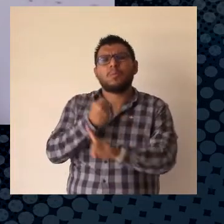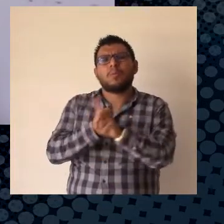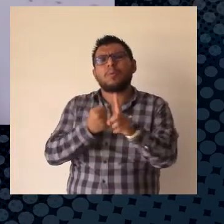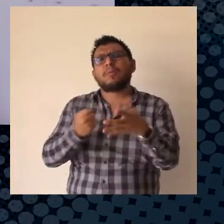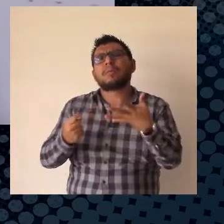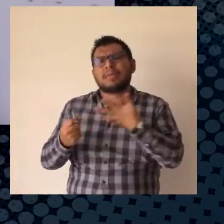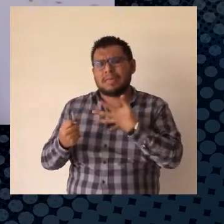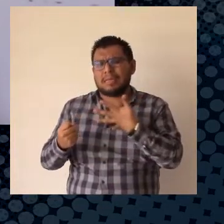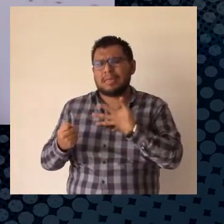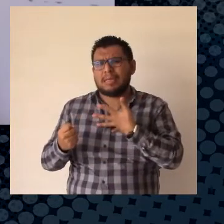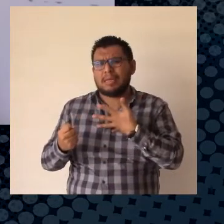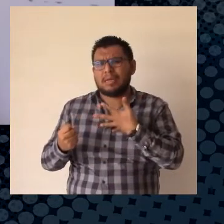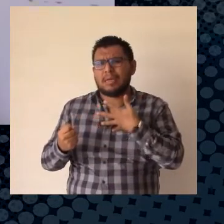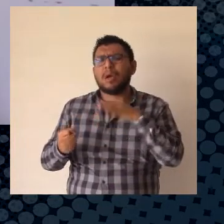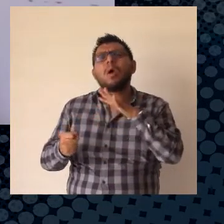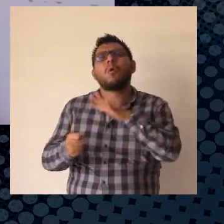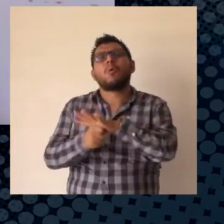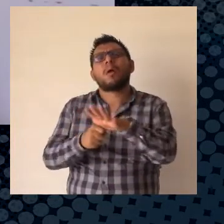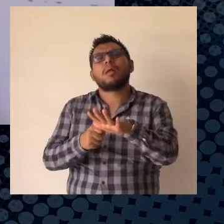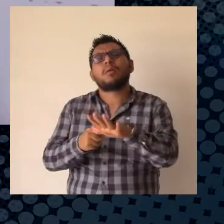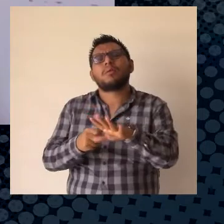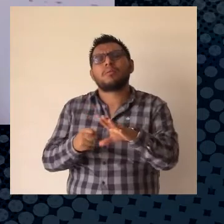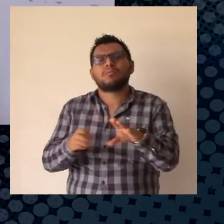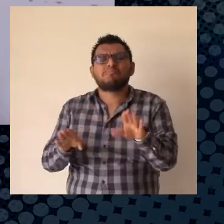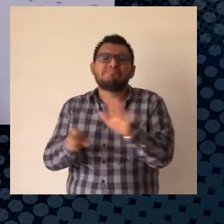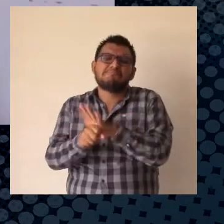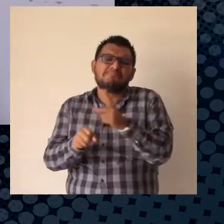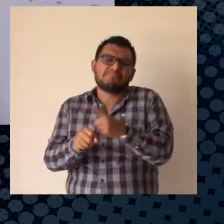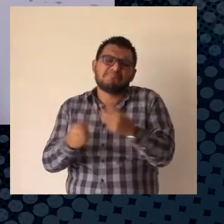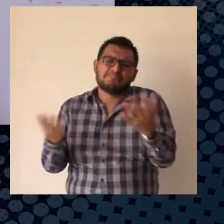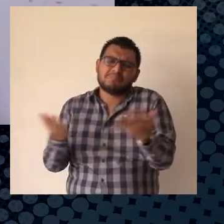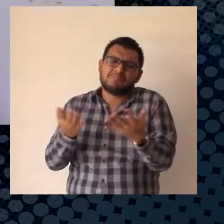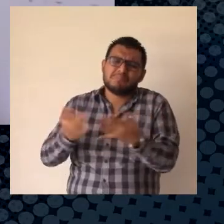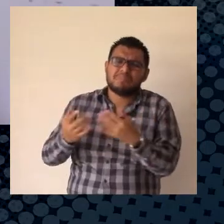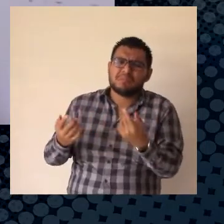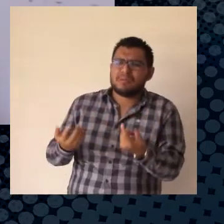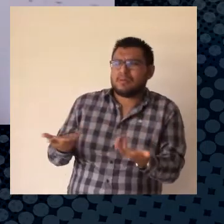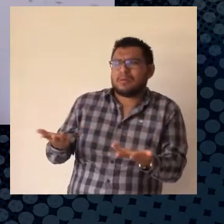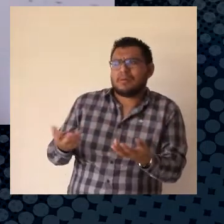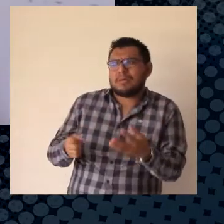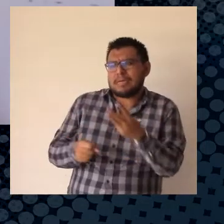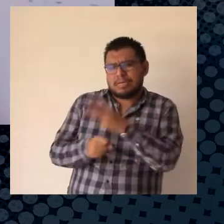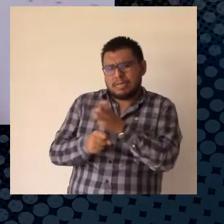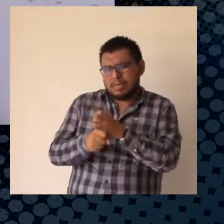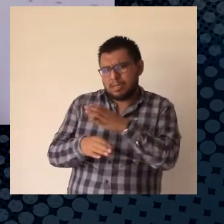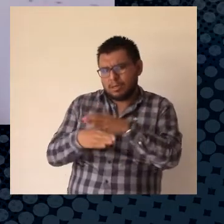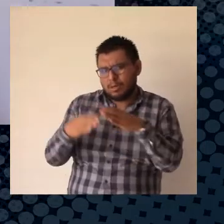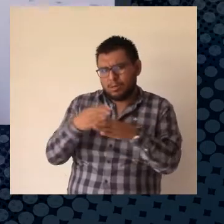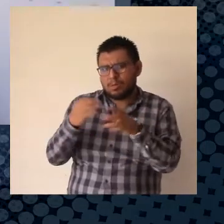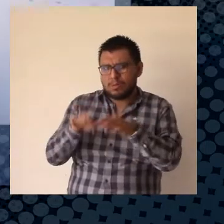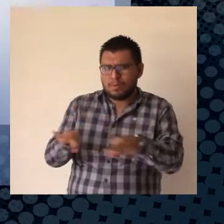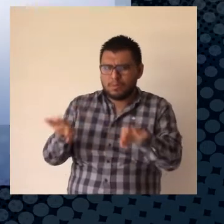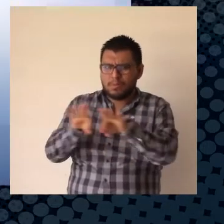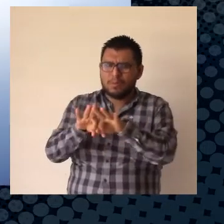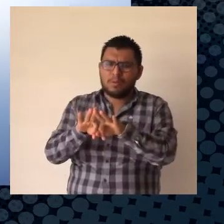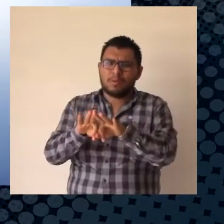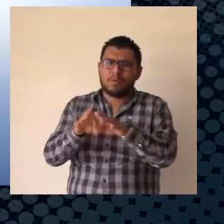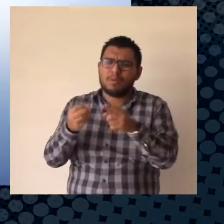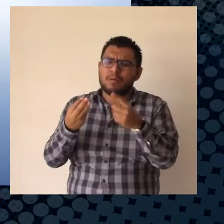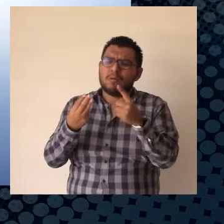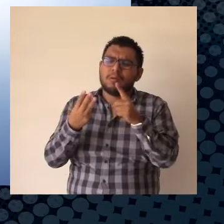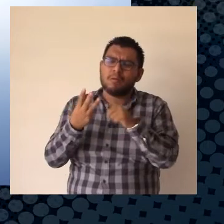superficiales, pero cuáles son las causas superficiales. Pero hay algo más, un tercero. Hay